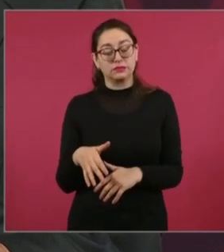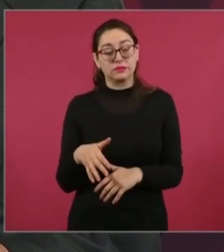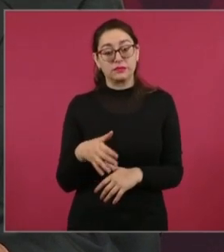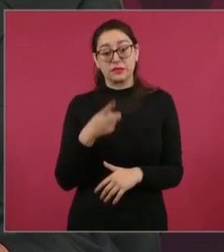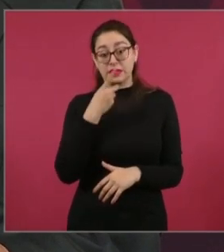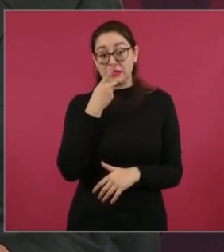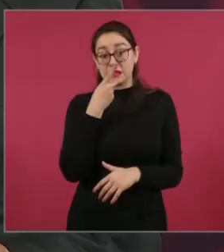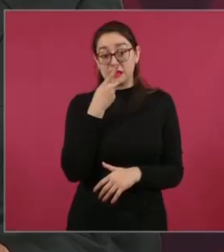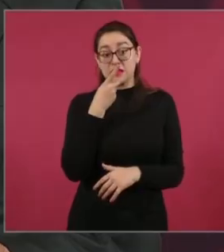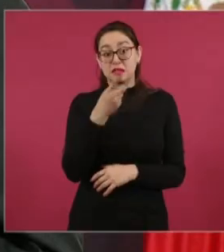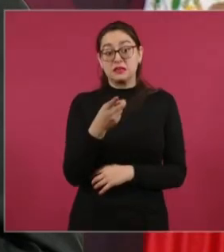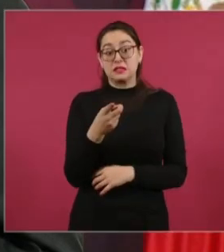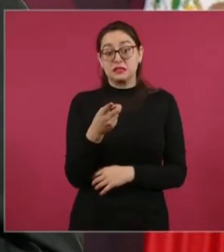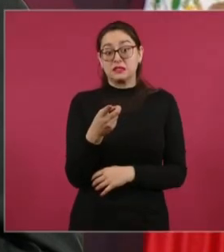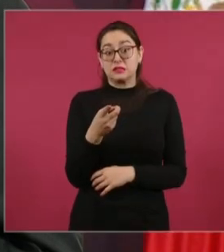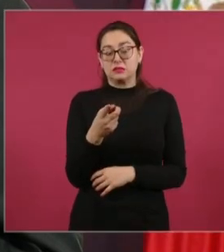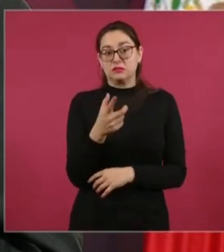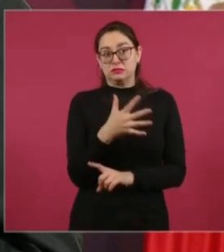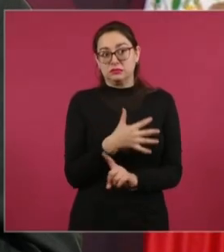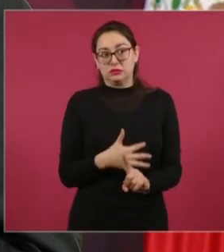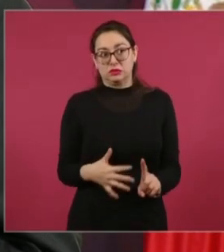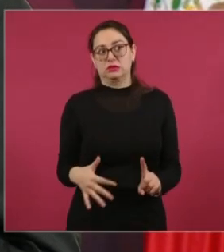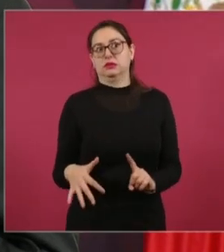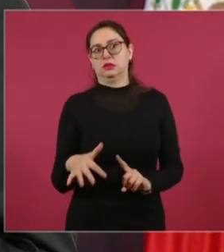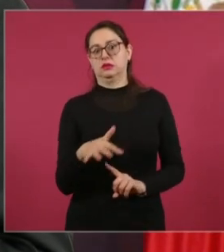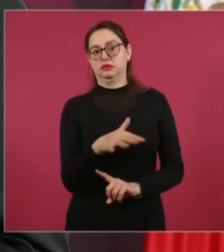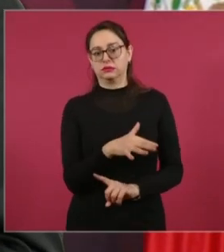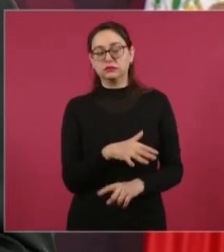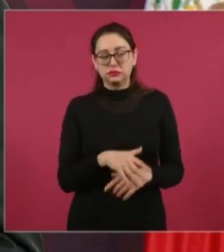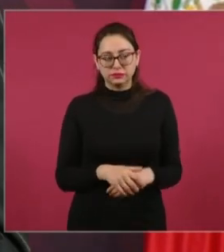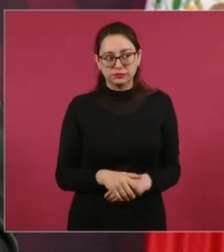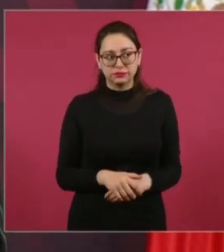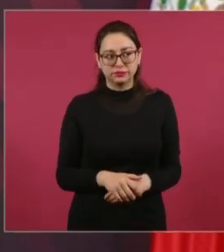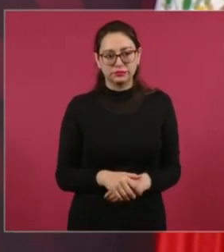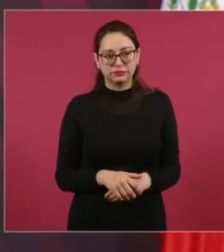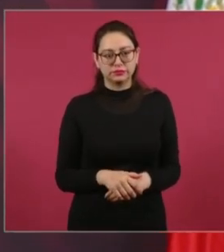no se lo perdonaron, no